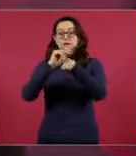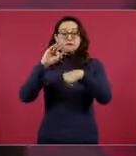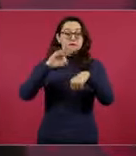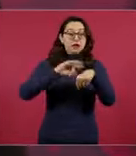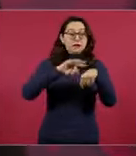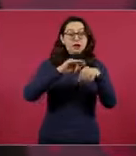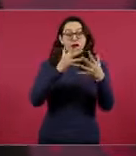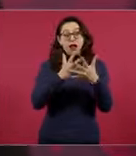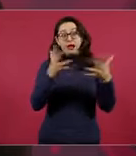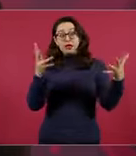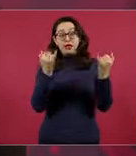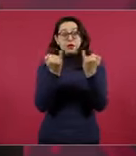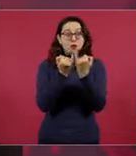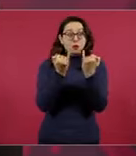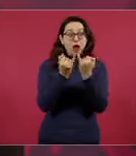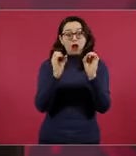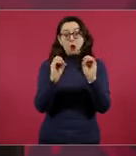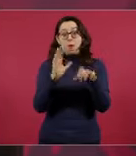de indagar.